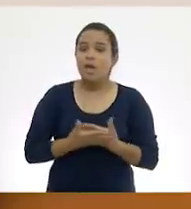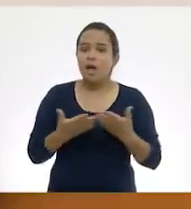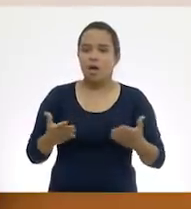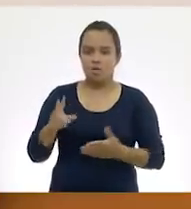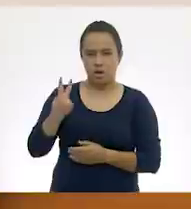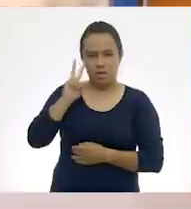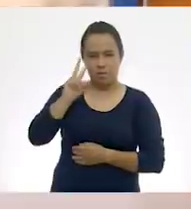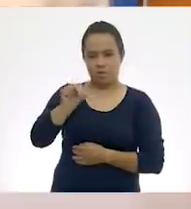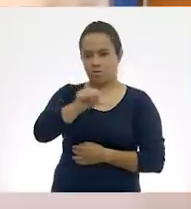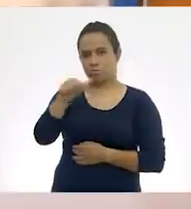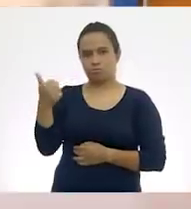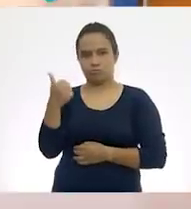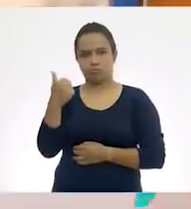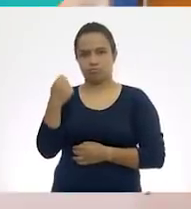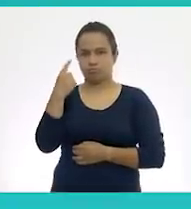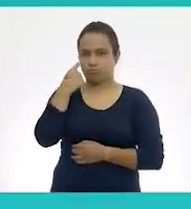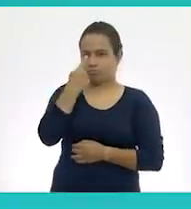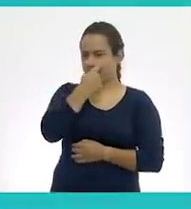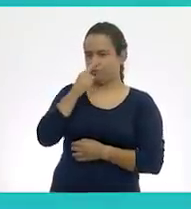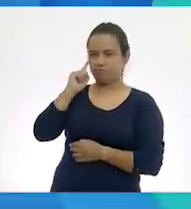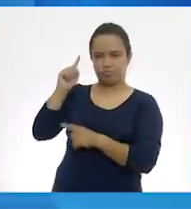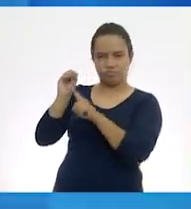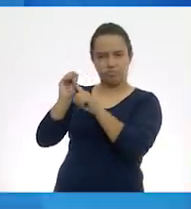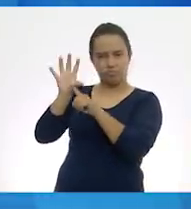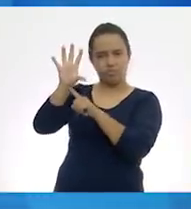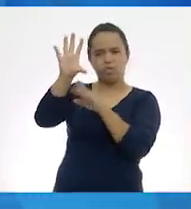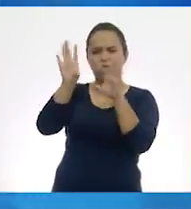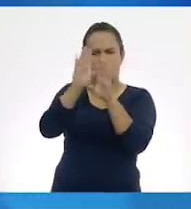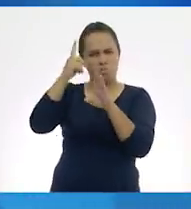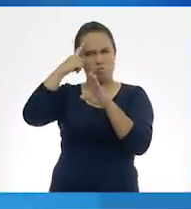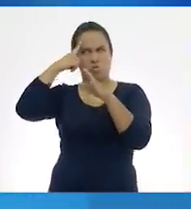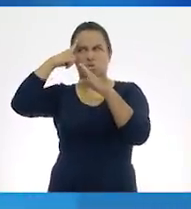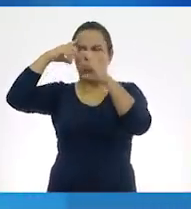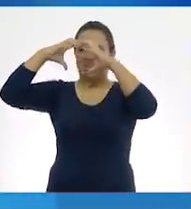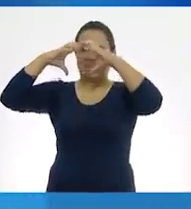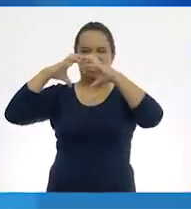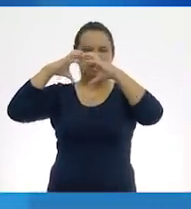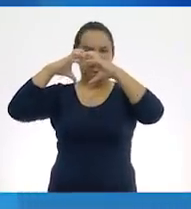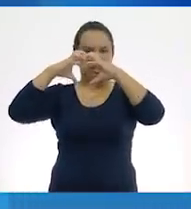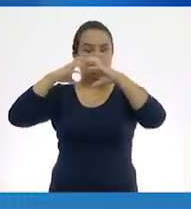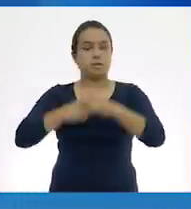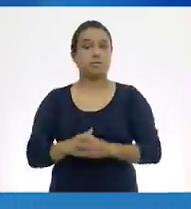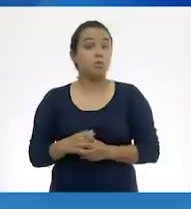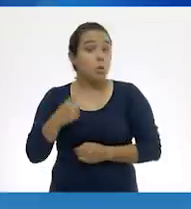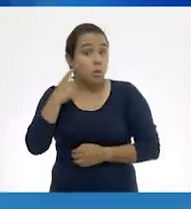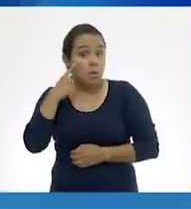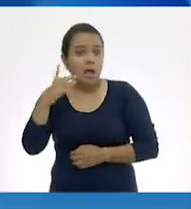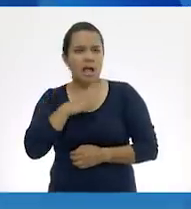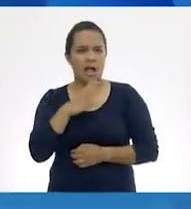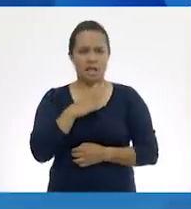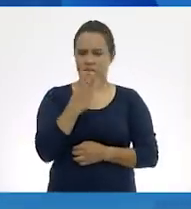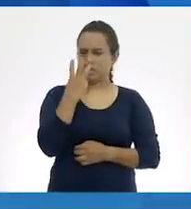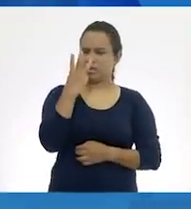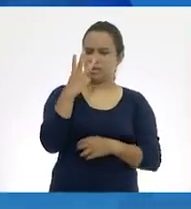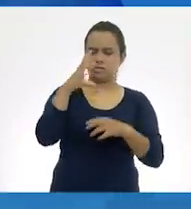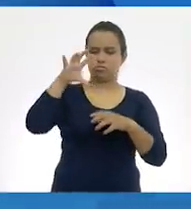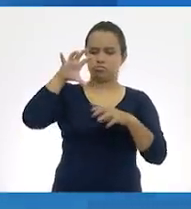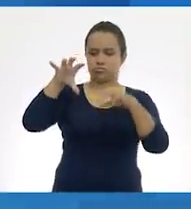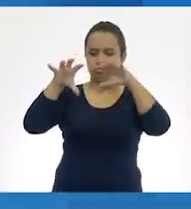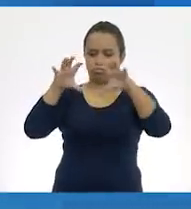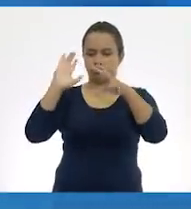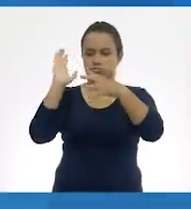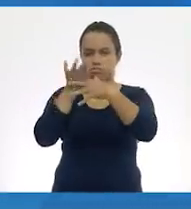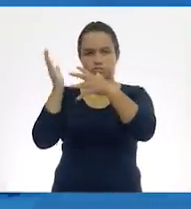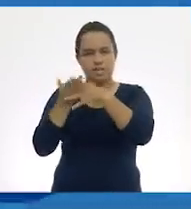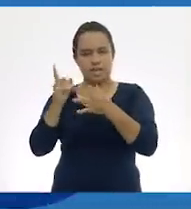otra perspectiva en pantalla de nuestro cerebro. Aquí Sí. podemos ver 3 partes en las que se puede